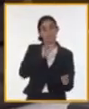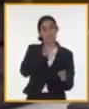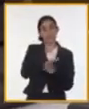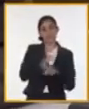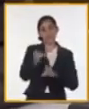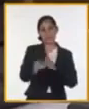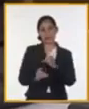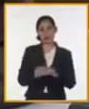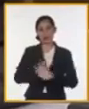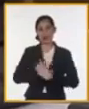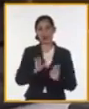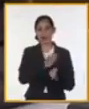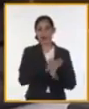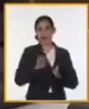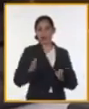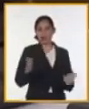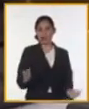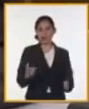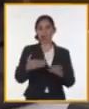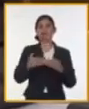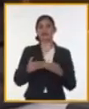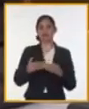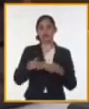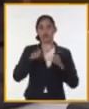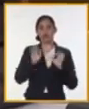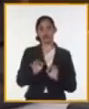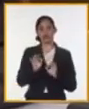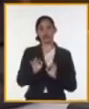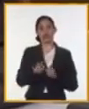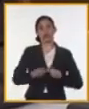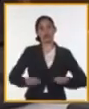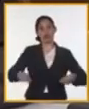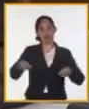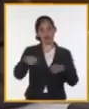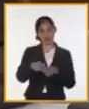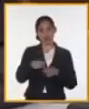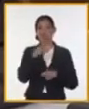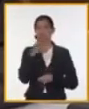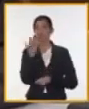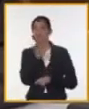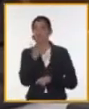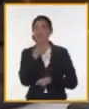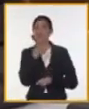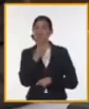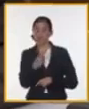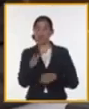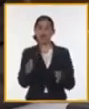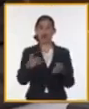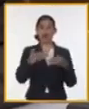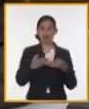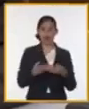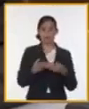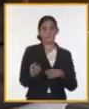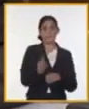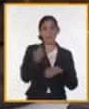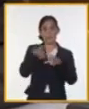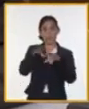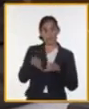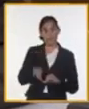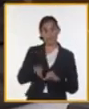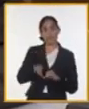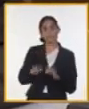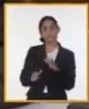final de dicho Congreso, con las palabras de conclusión de nuestro primer secretario, donde daba un